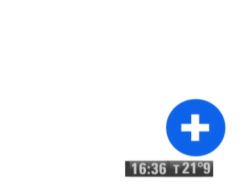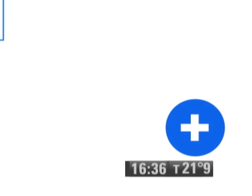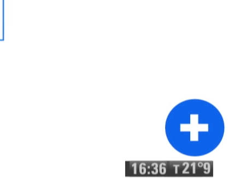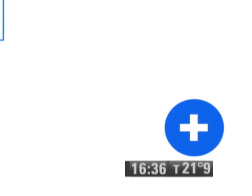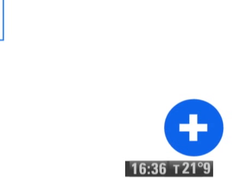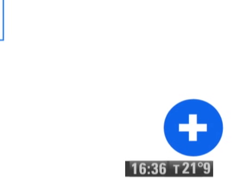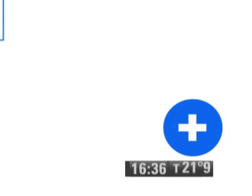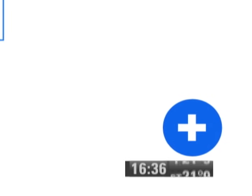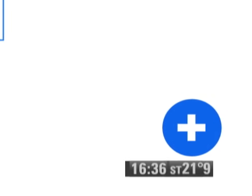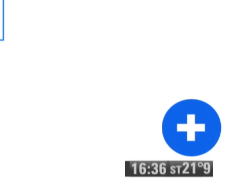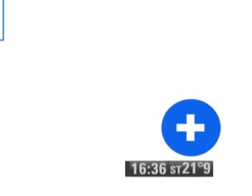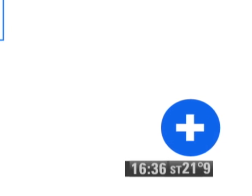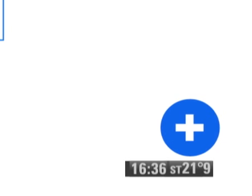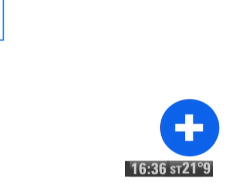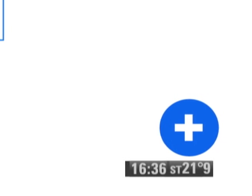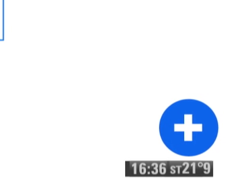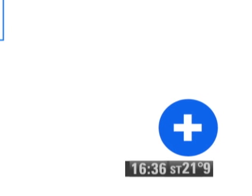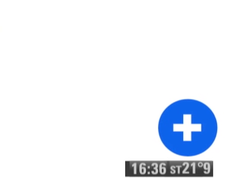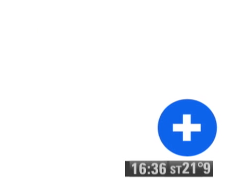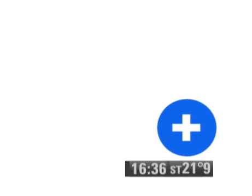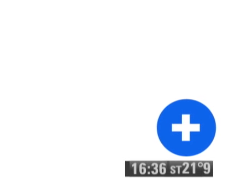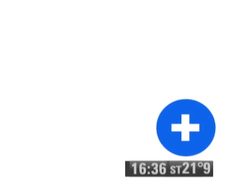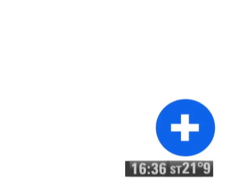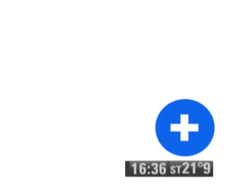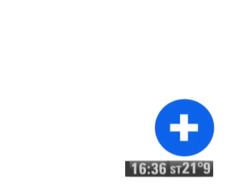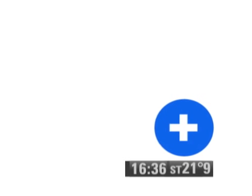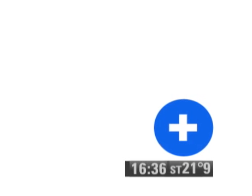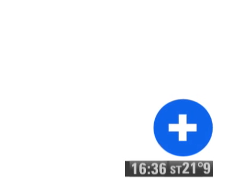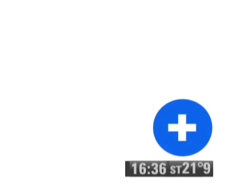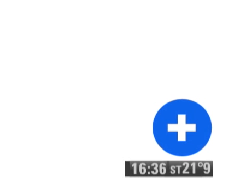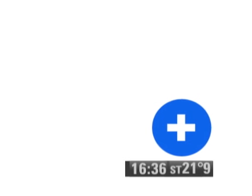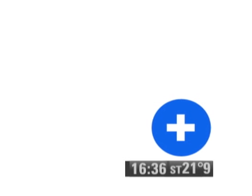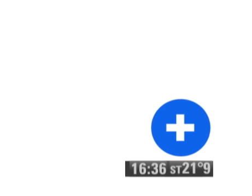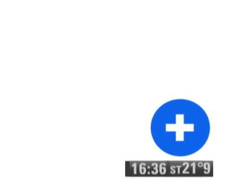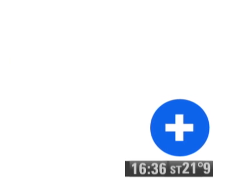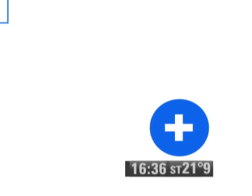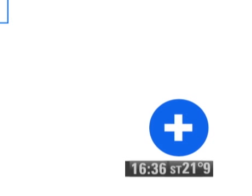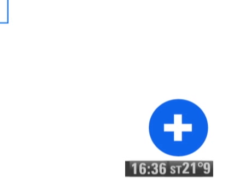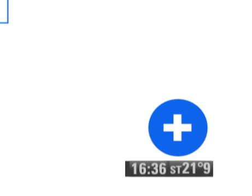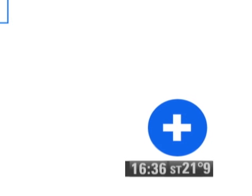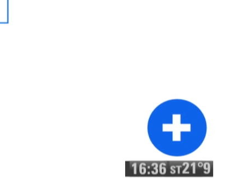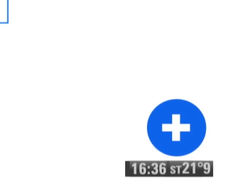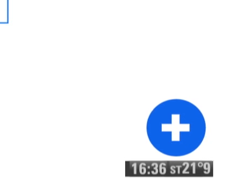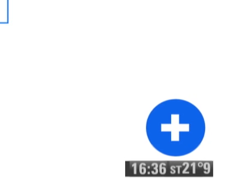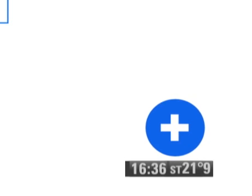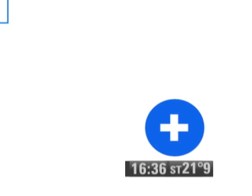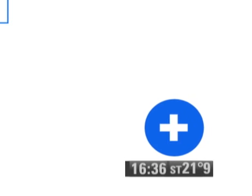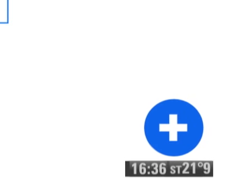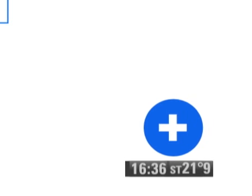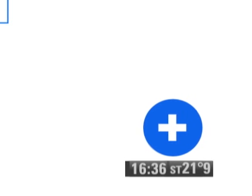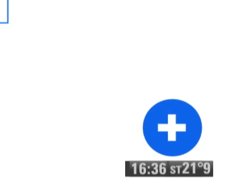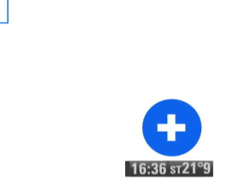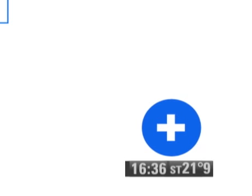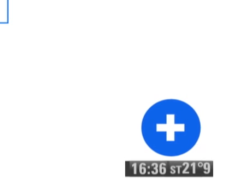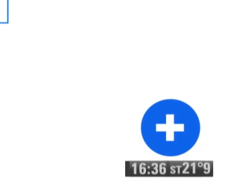alumnos de segundo y tercer grado de 16 a 18. En Pacapaca vas a encontrar el contenido de cuarto y quinto grado de 10 a 12